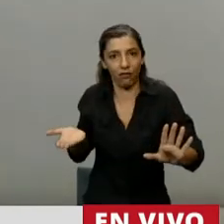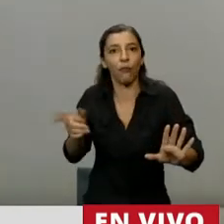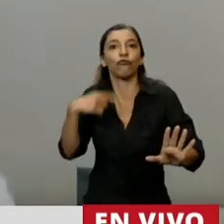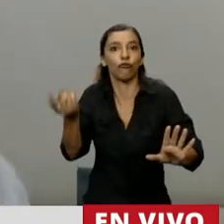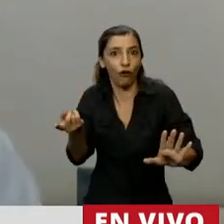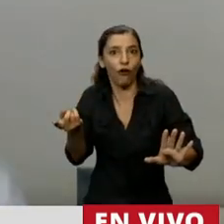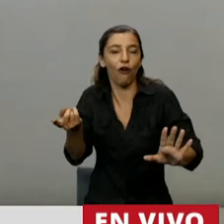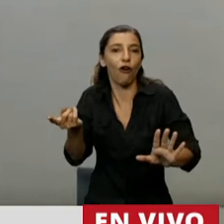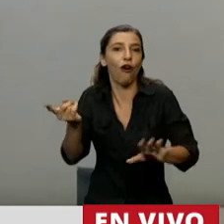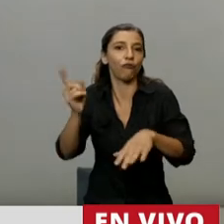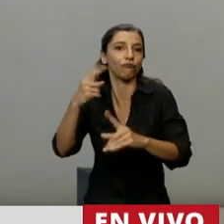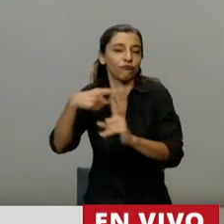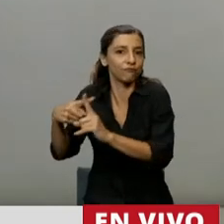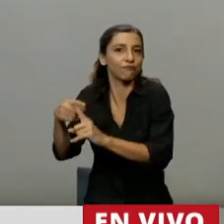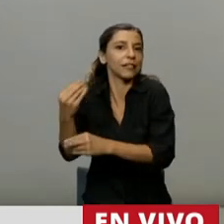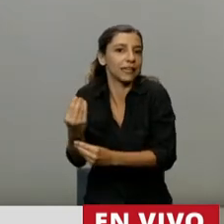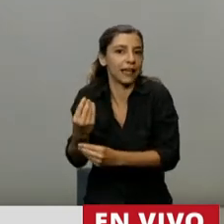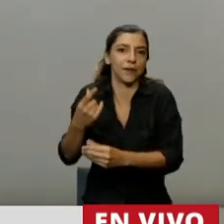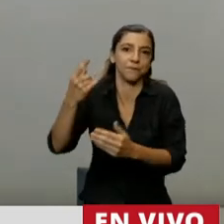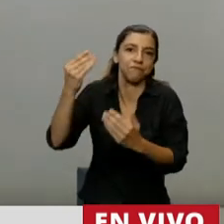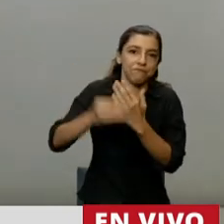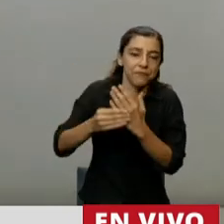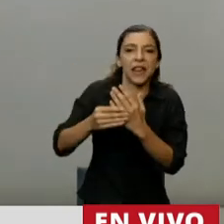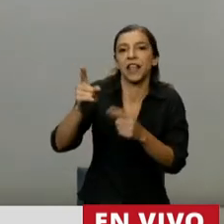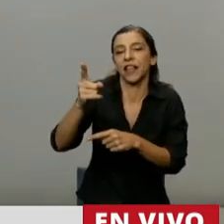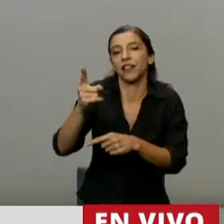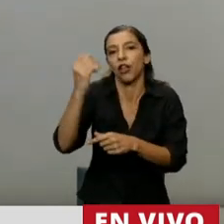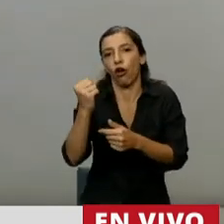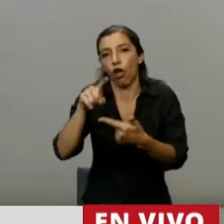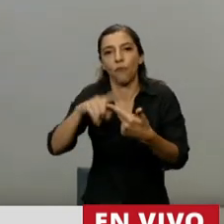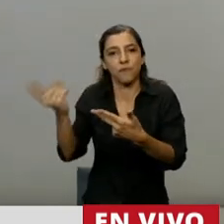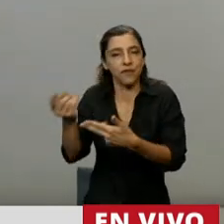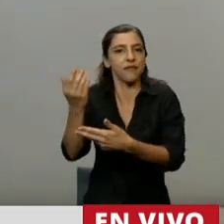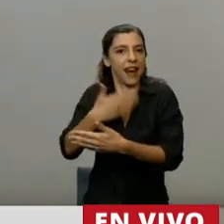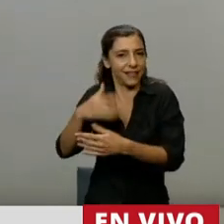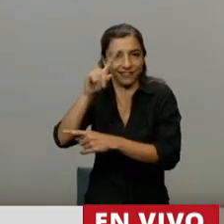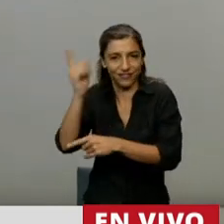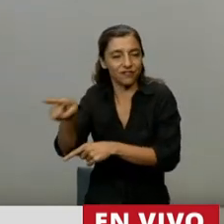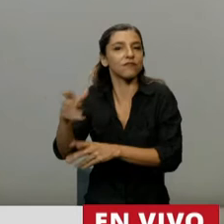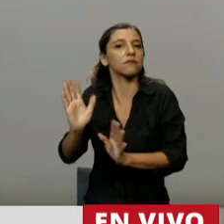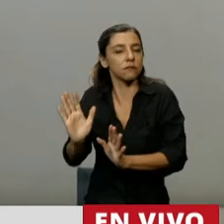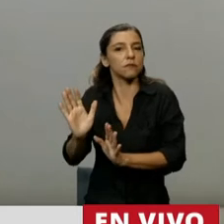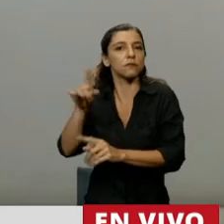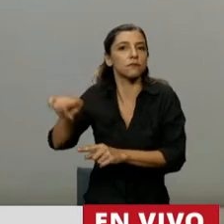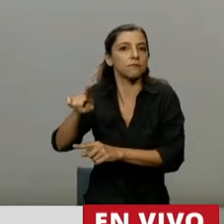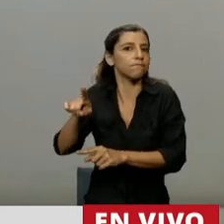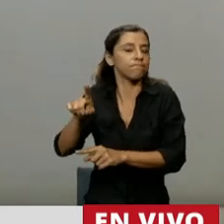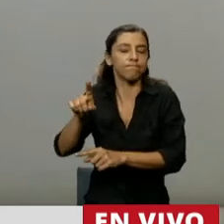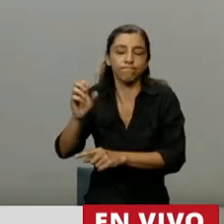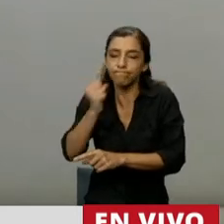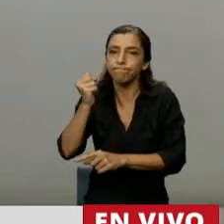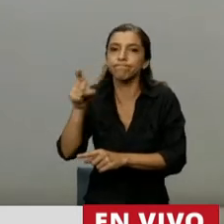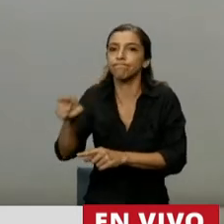los referentes que tiene este gobierno insisten en que es